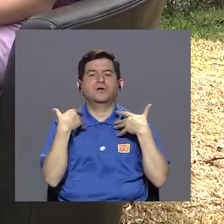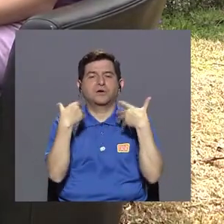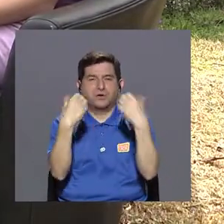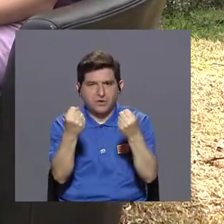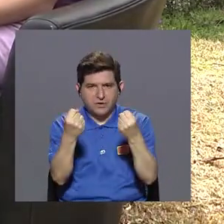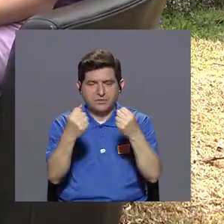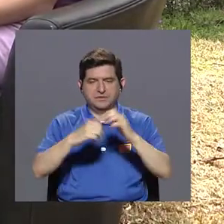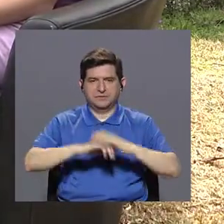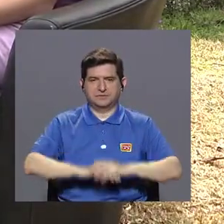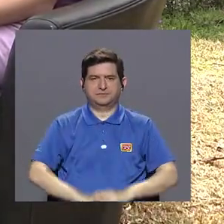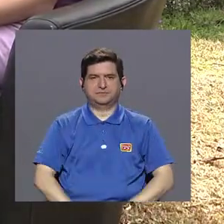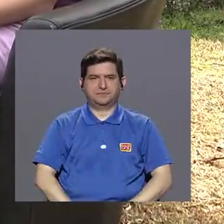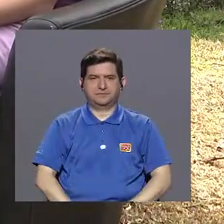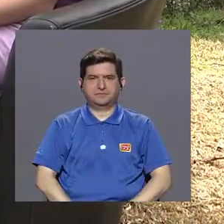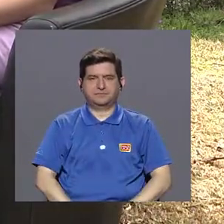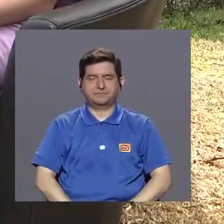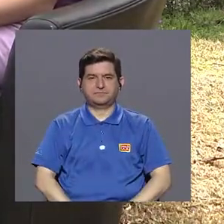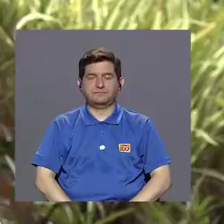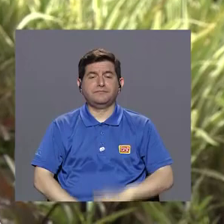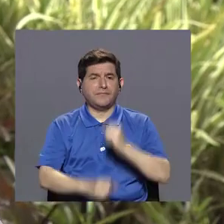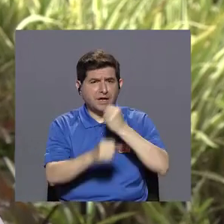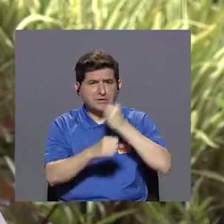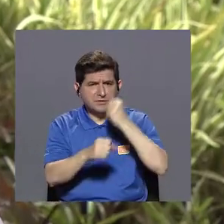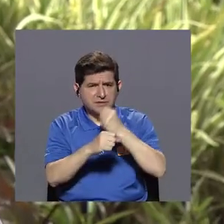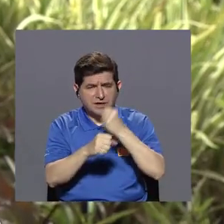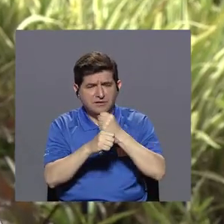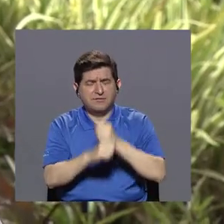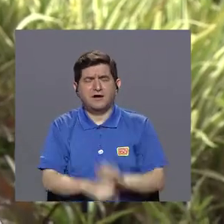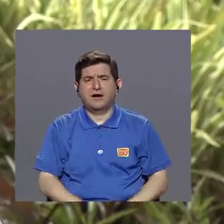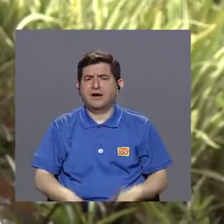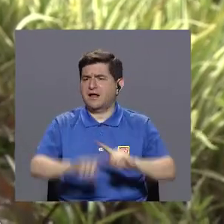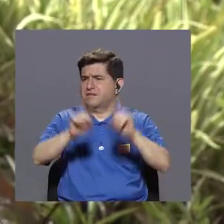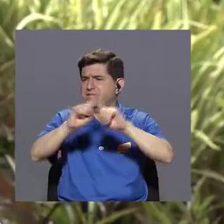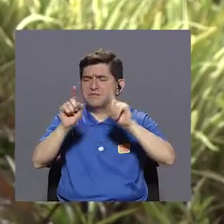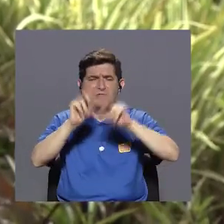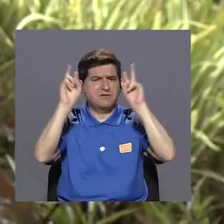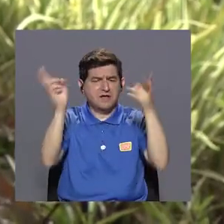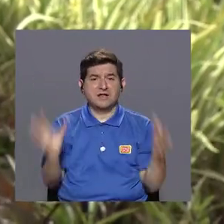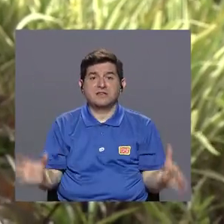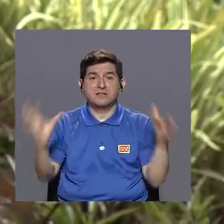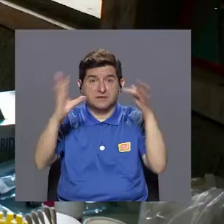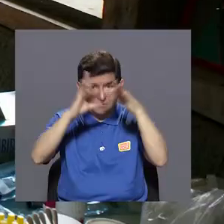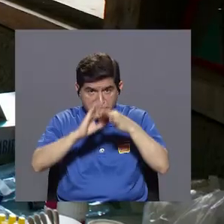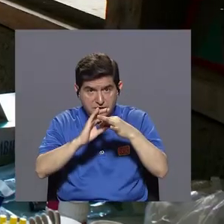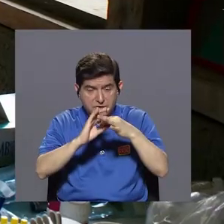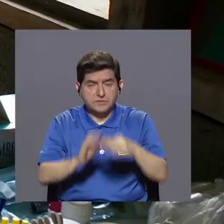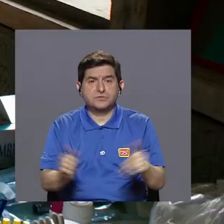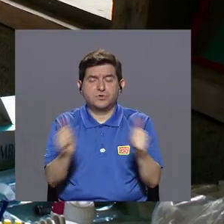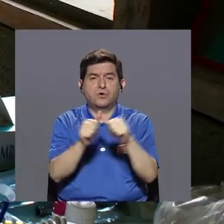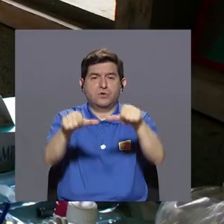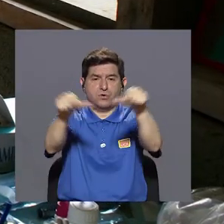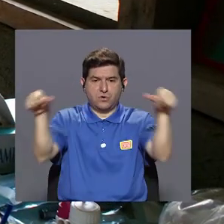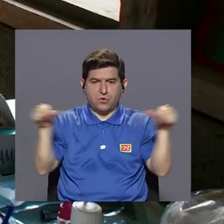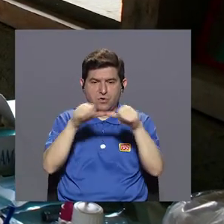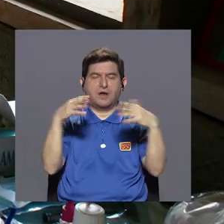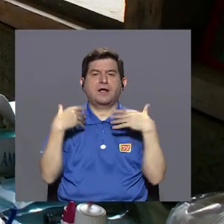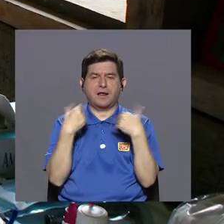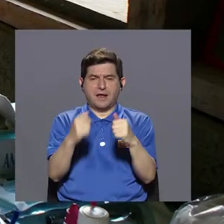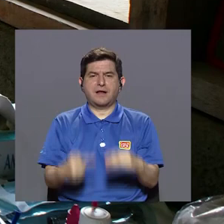salud, ¿verdad? Que trabajan varios temas muy relacionados con el área de